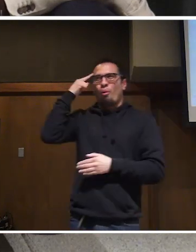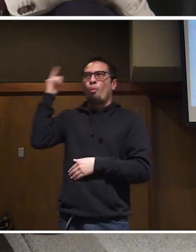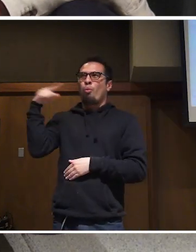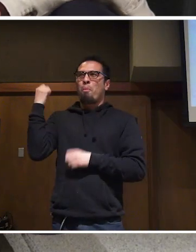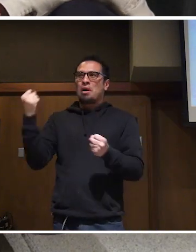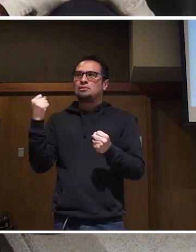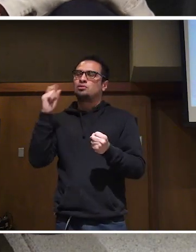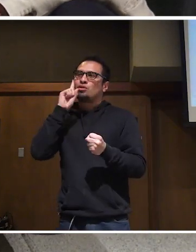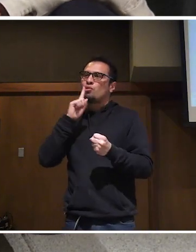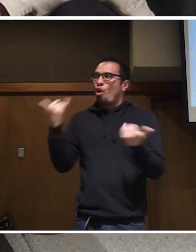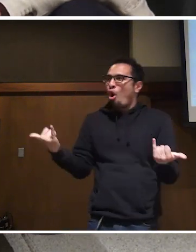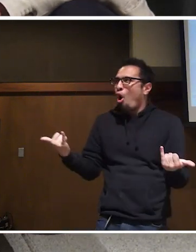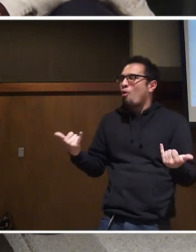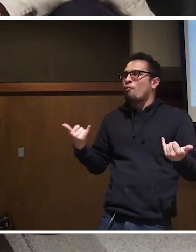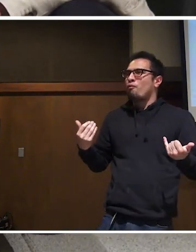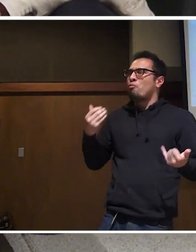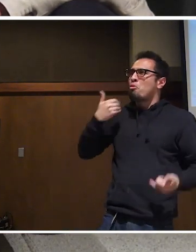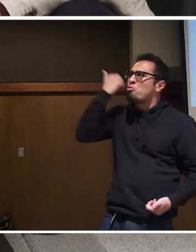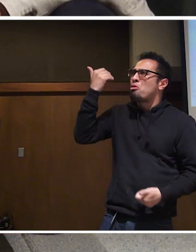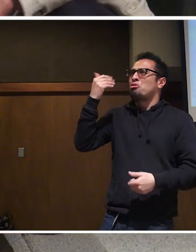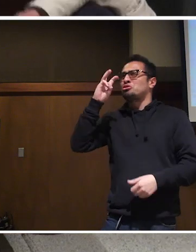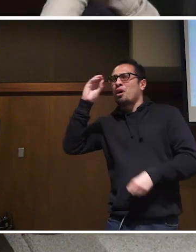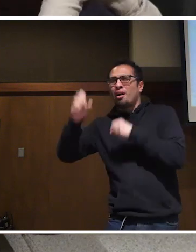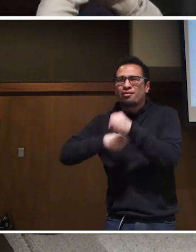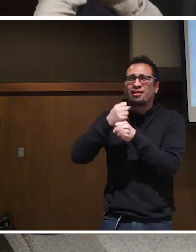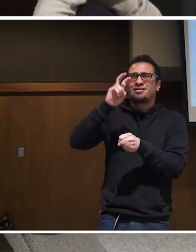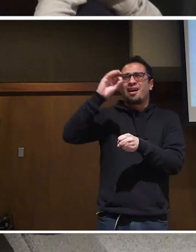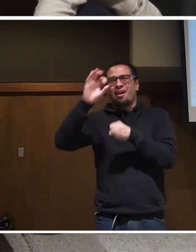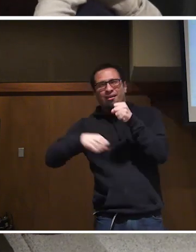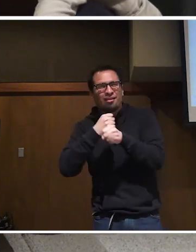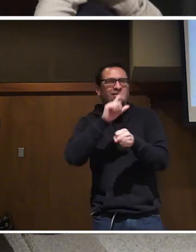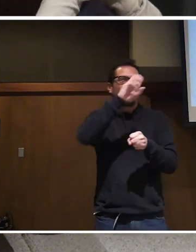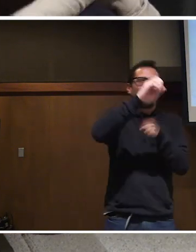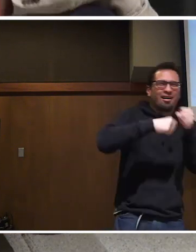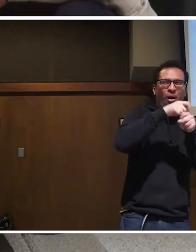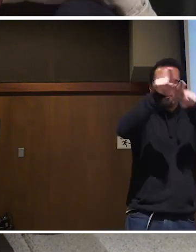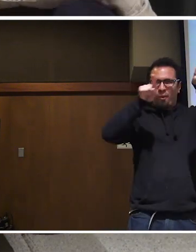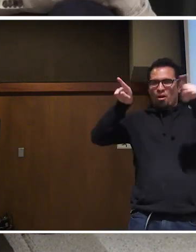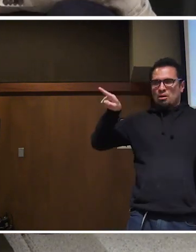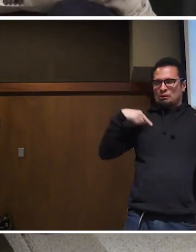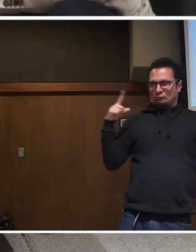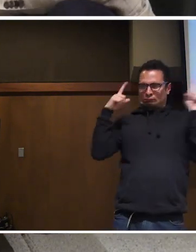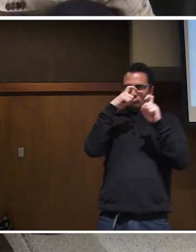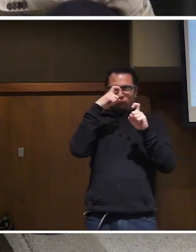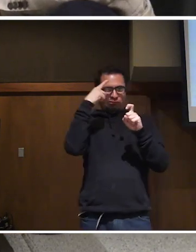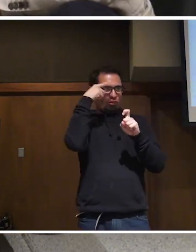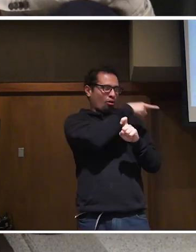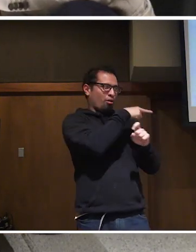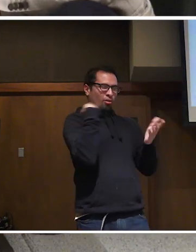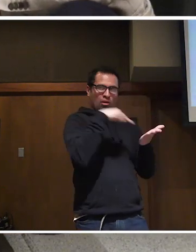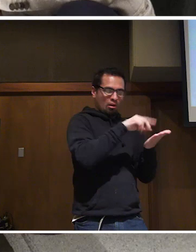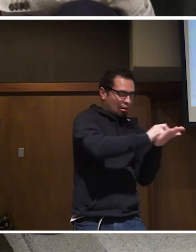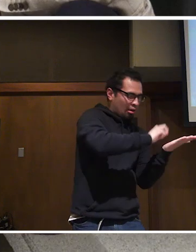pocos escritos que hablan acerca de las personas sordas. Quizás existen algunos sordos de una